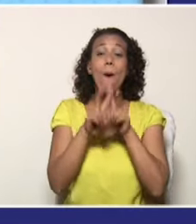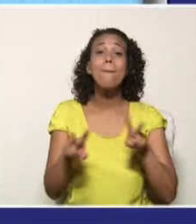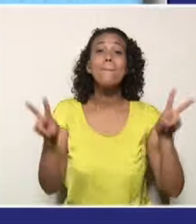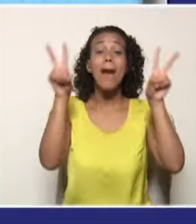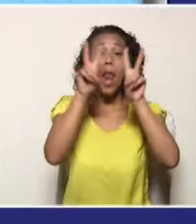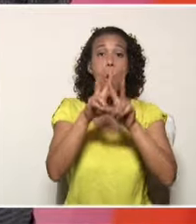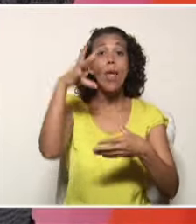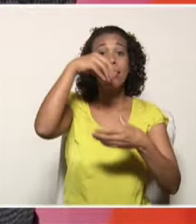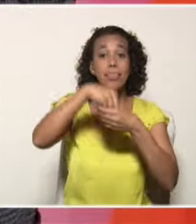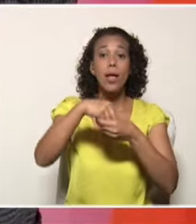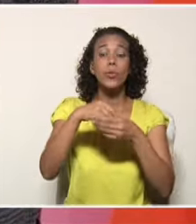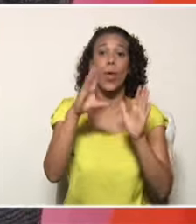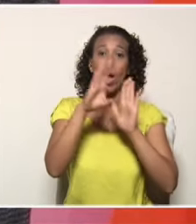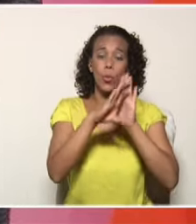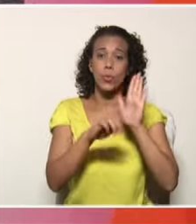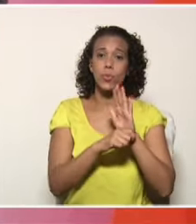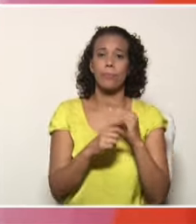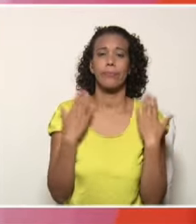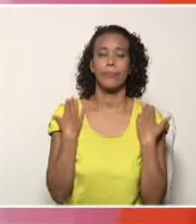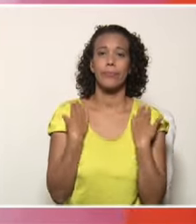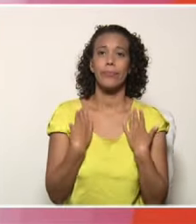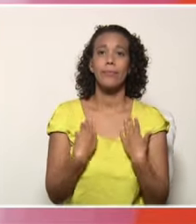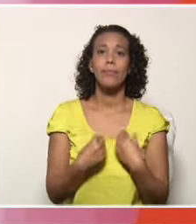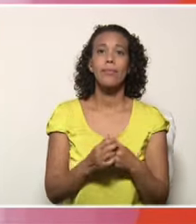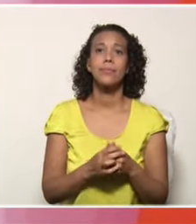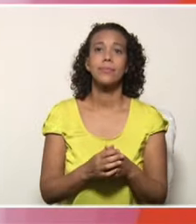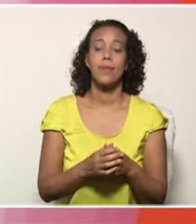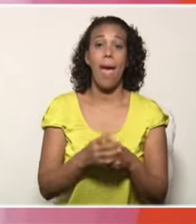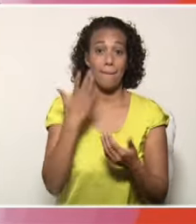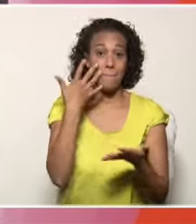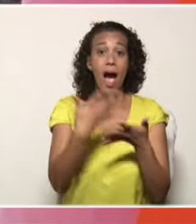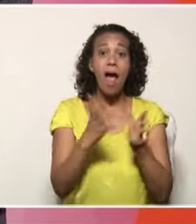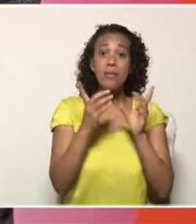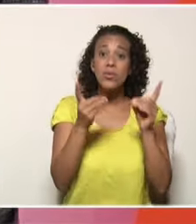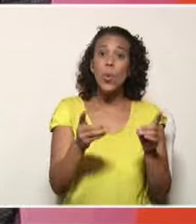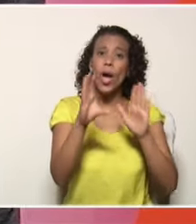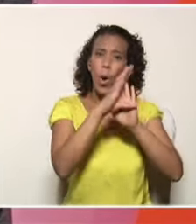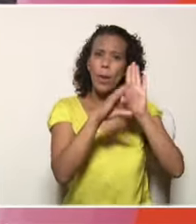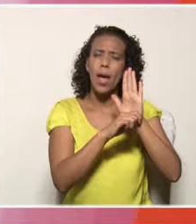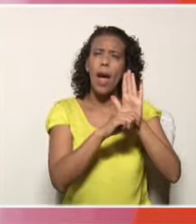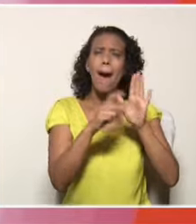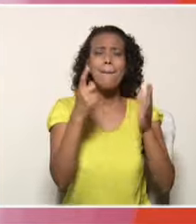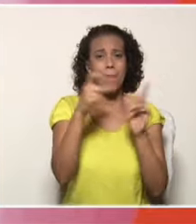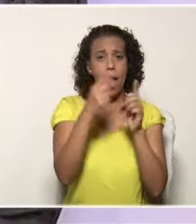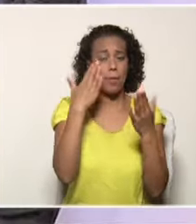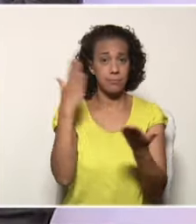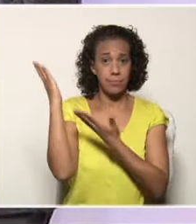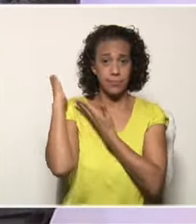expresados en el preámbulo de nuestra Constitución y vas a decir qué es un preámbulo.